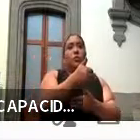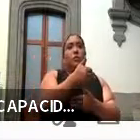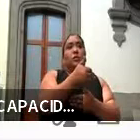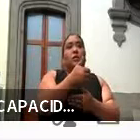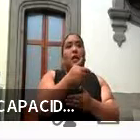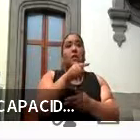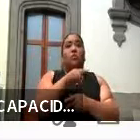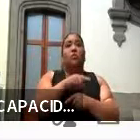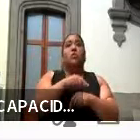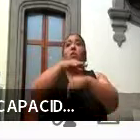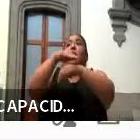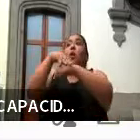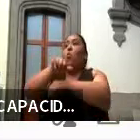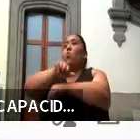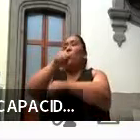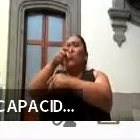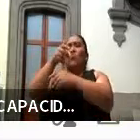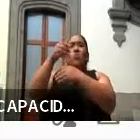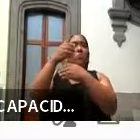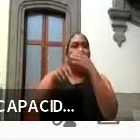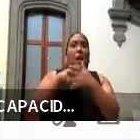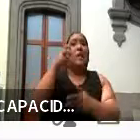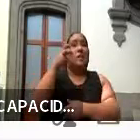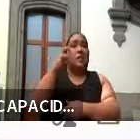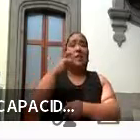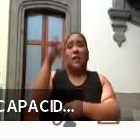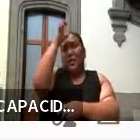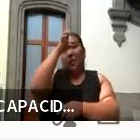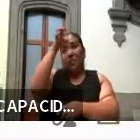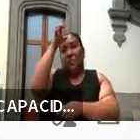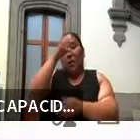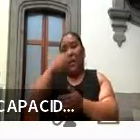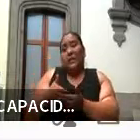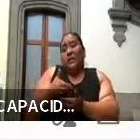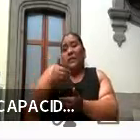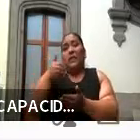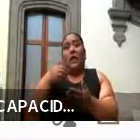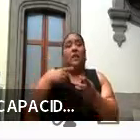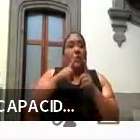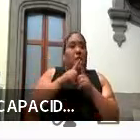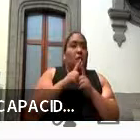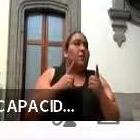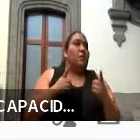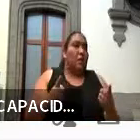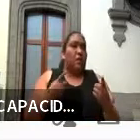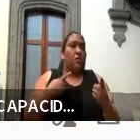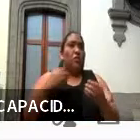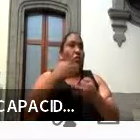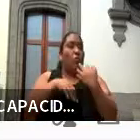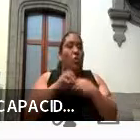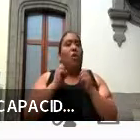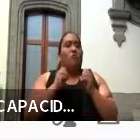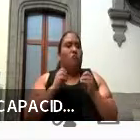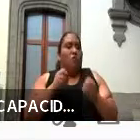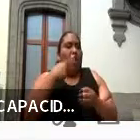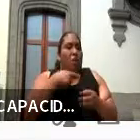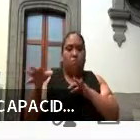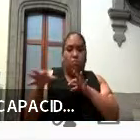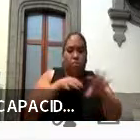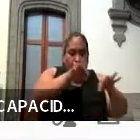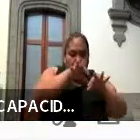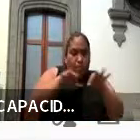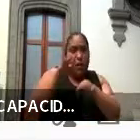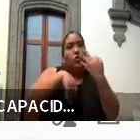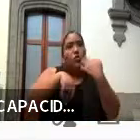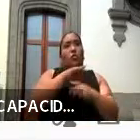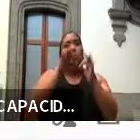otros actores. Es una experiencia que fue desarrollada con cooperación de la oficina y que está puesta a disposición